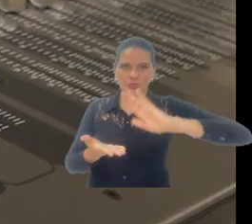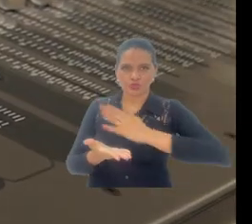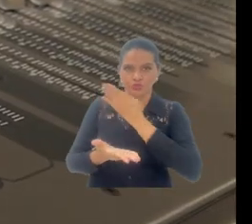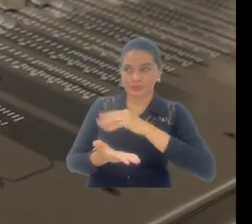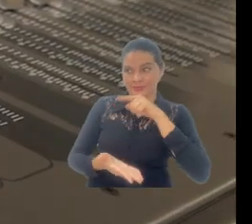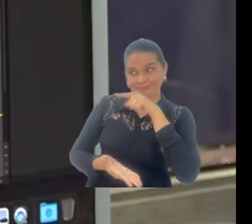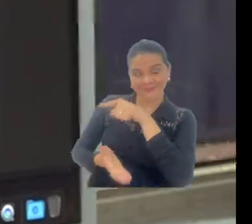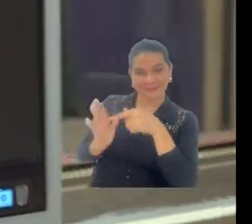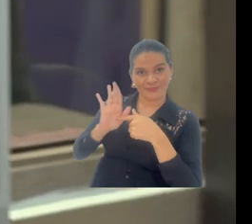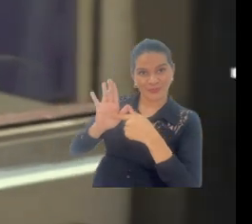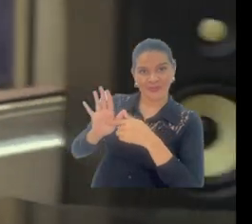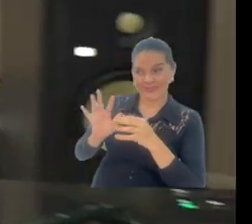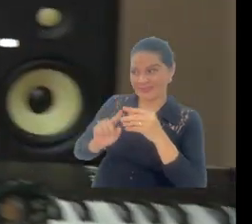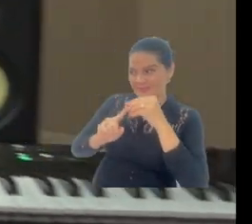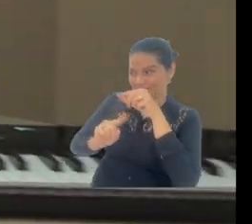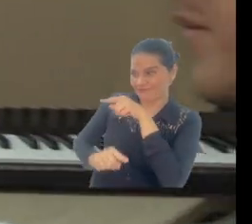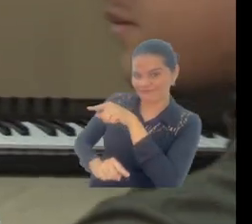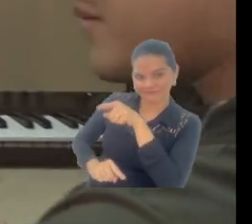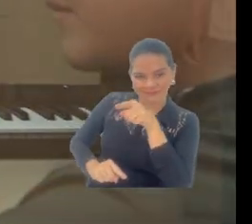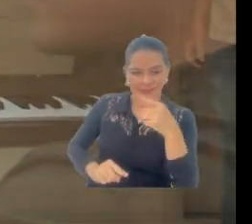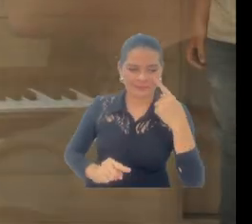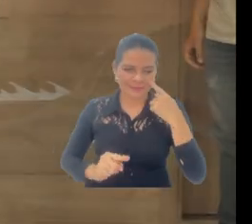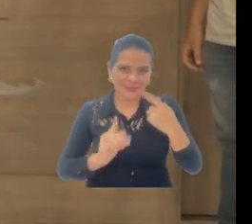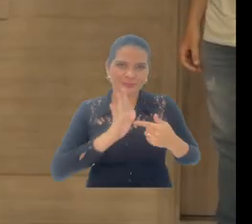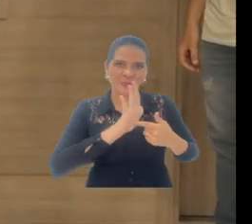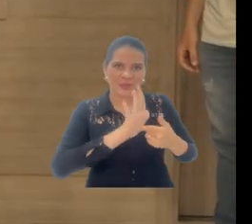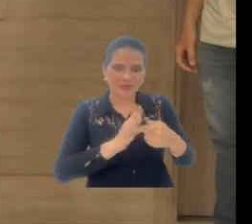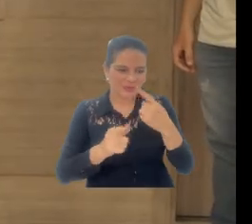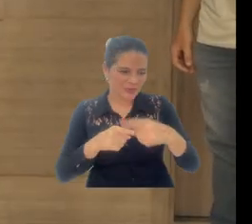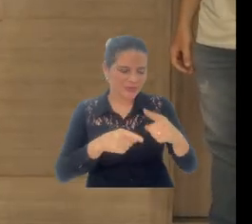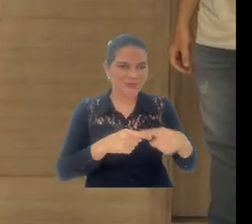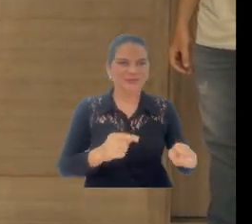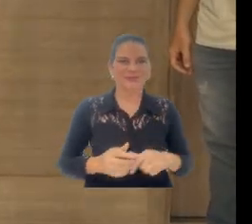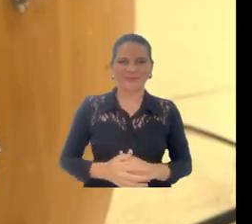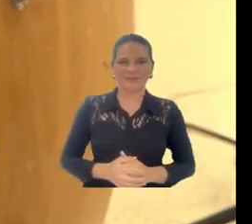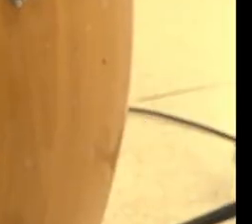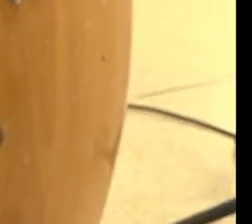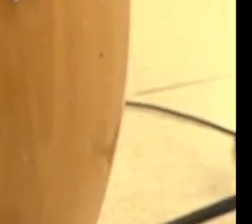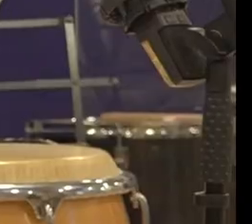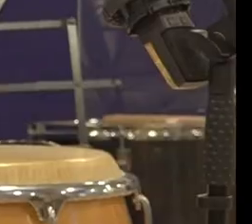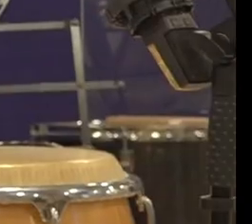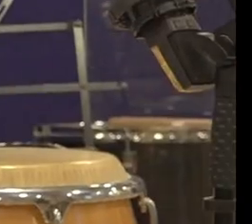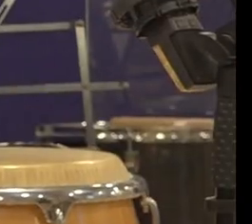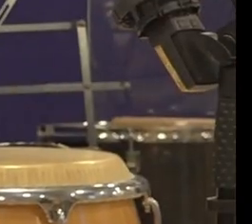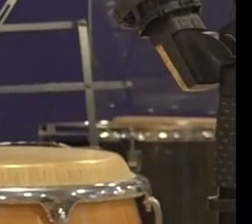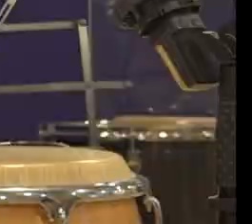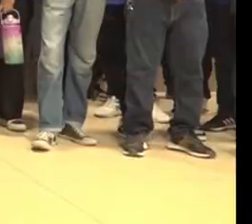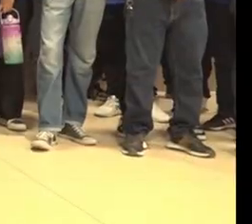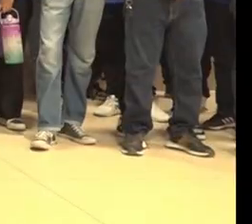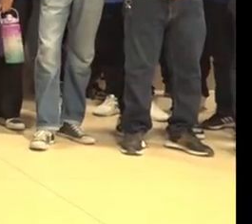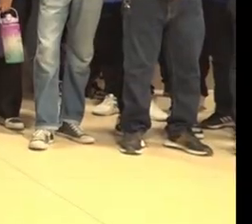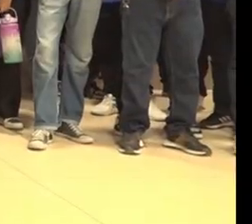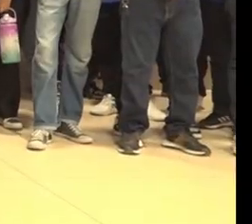La magia se produce allí y la ingeniería se produce acá. Y de esto se une.